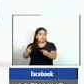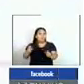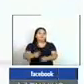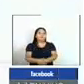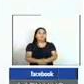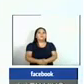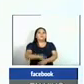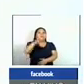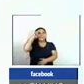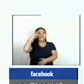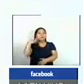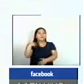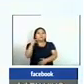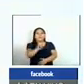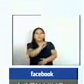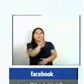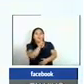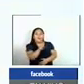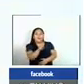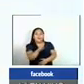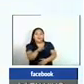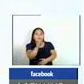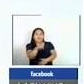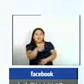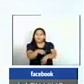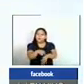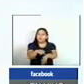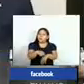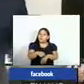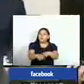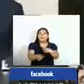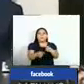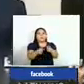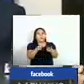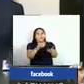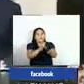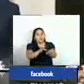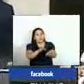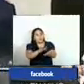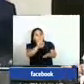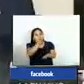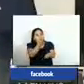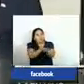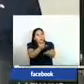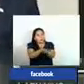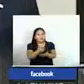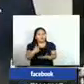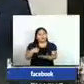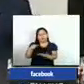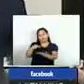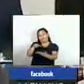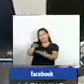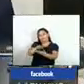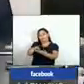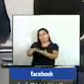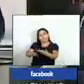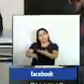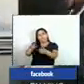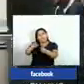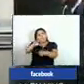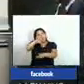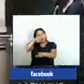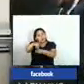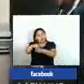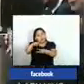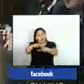Carlos justamente me gustaría que aprovecháramos este espacio para ahondar un poco más en tus propuestas he leído que las podemos englobar digamos